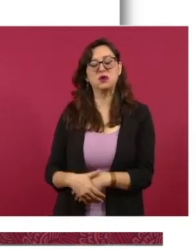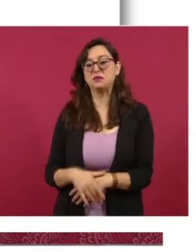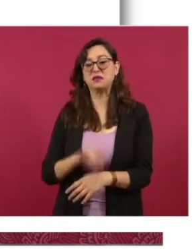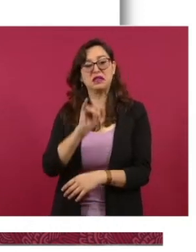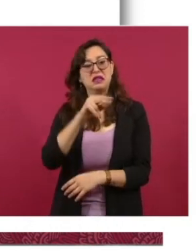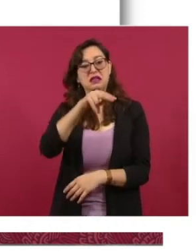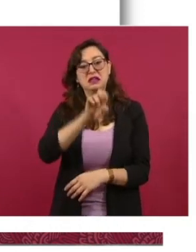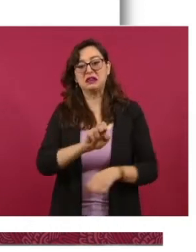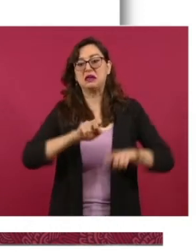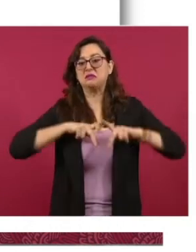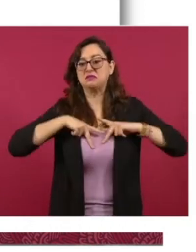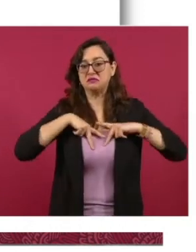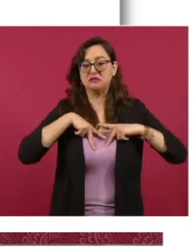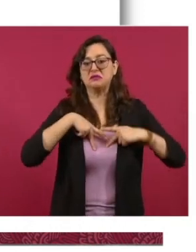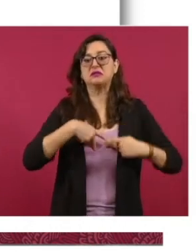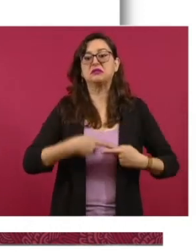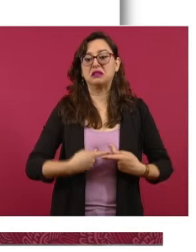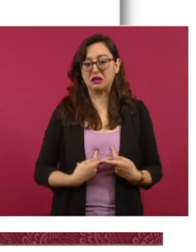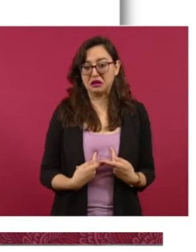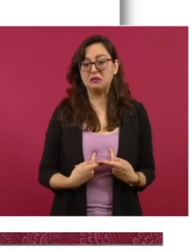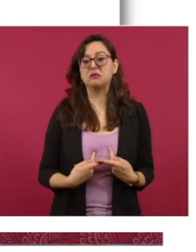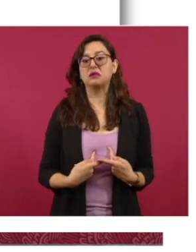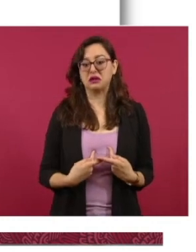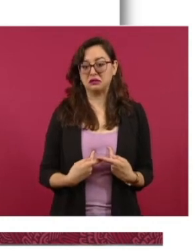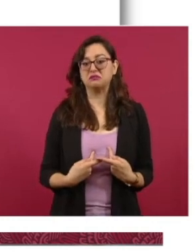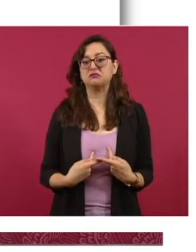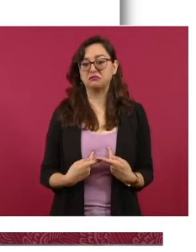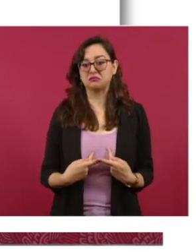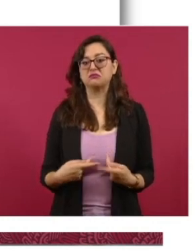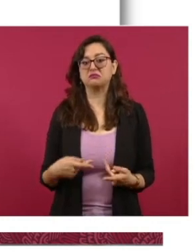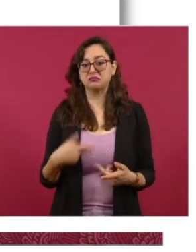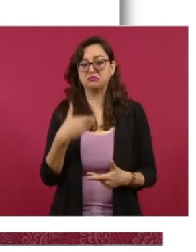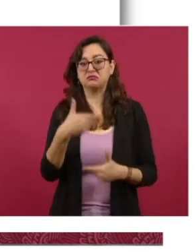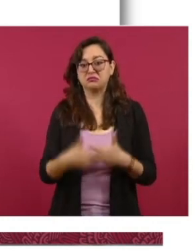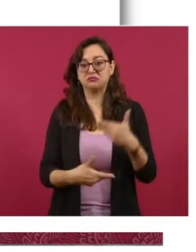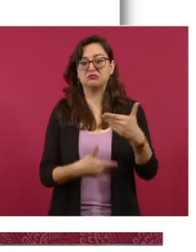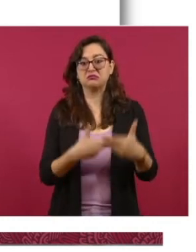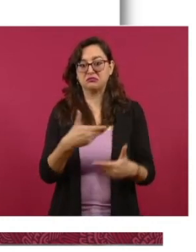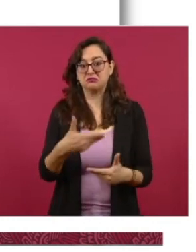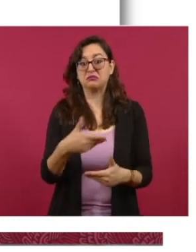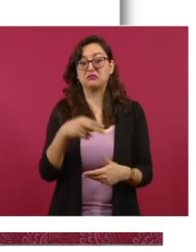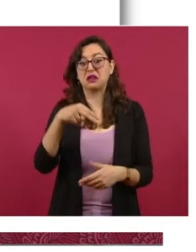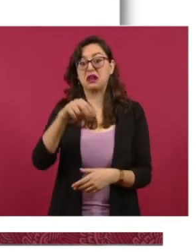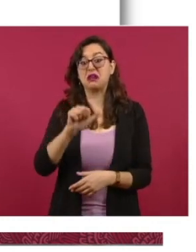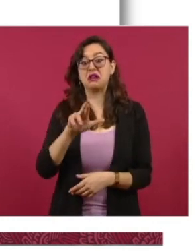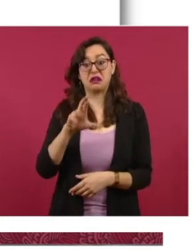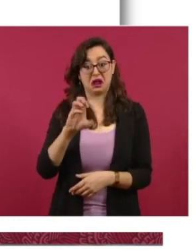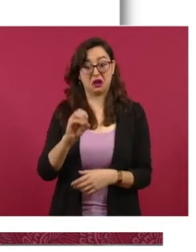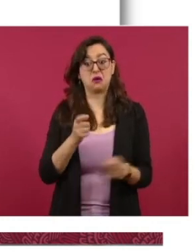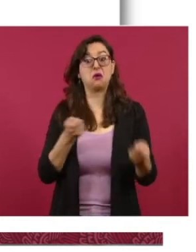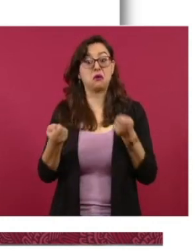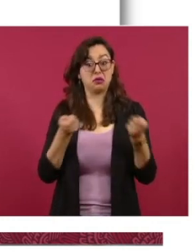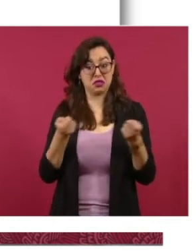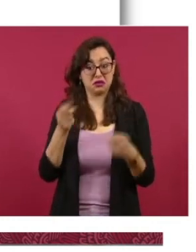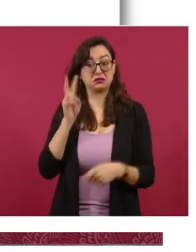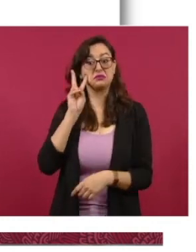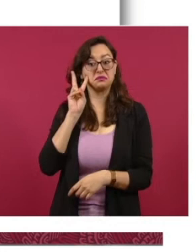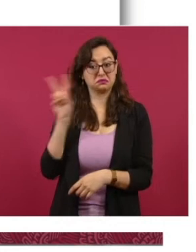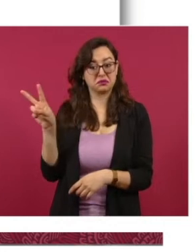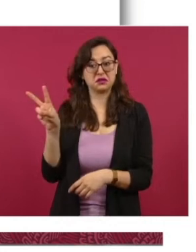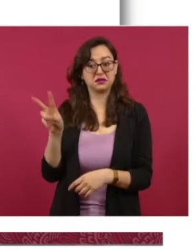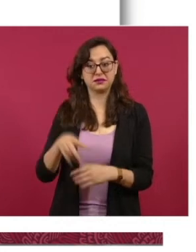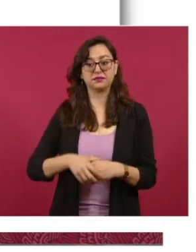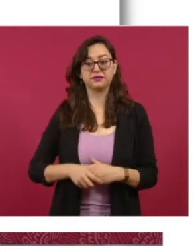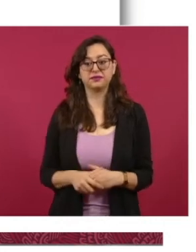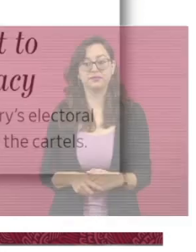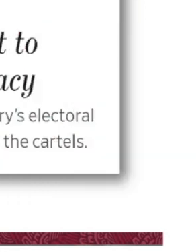el INE y con ello se daría paso a un narcoestado. Pero todo lo que